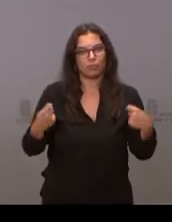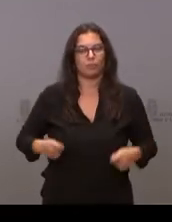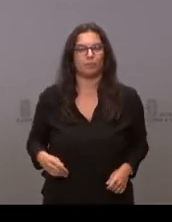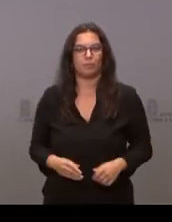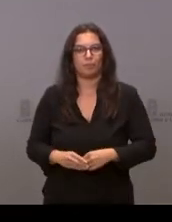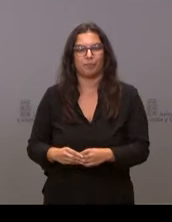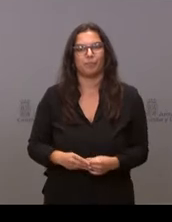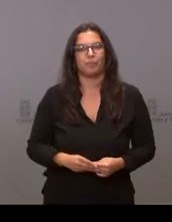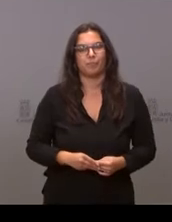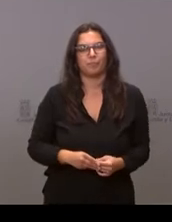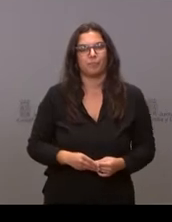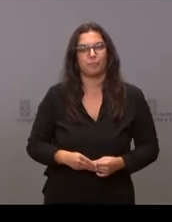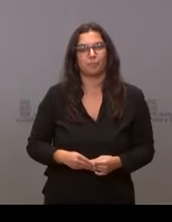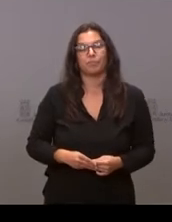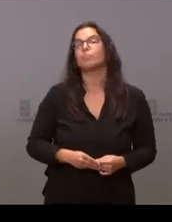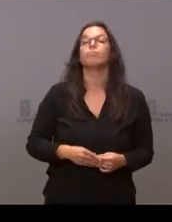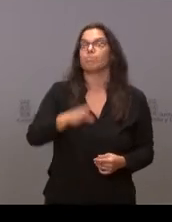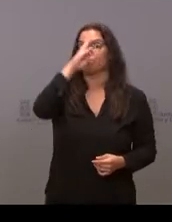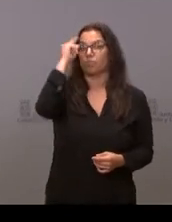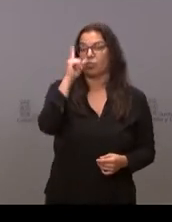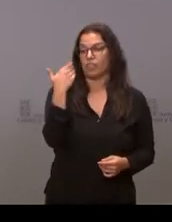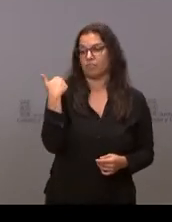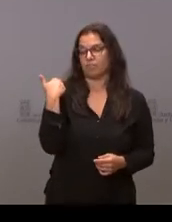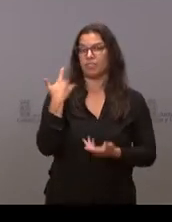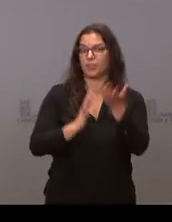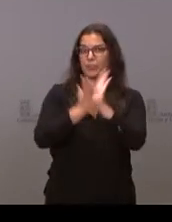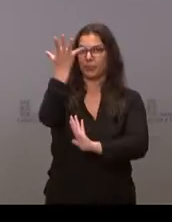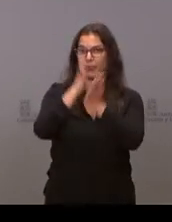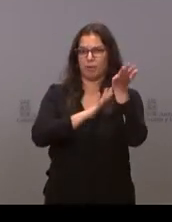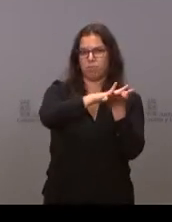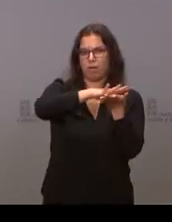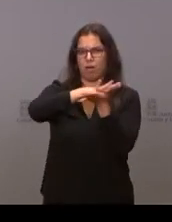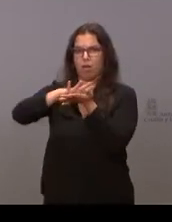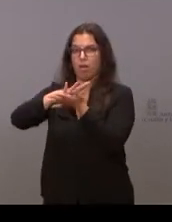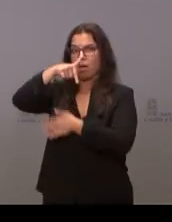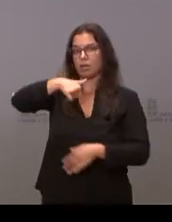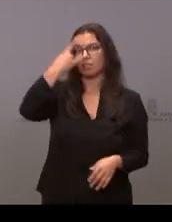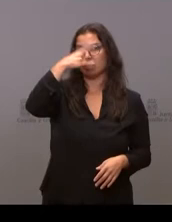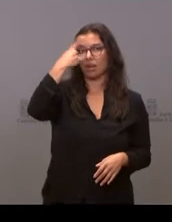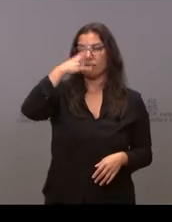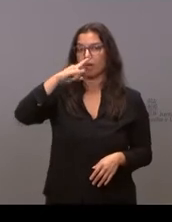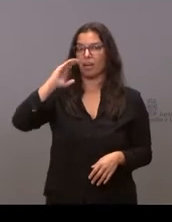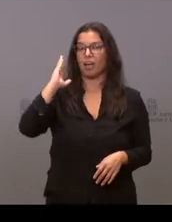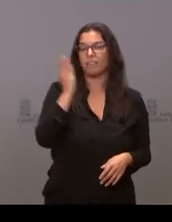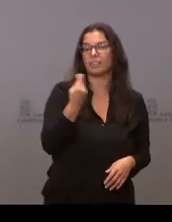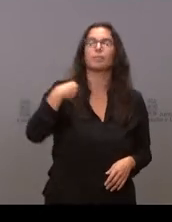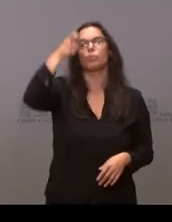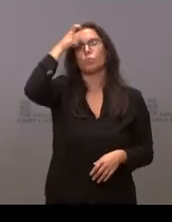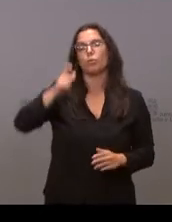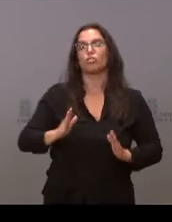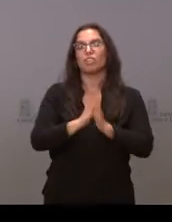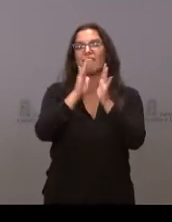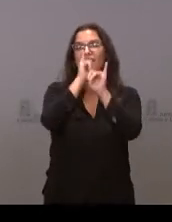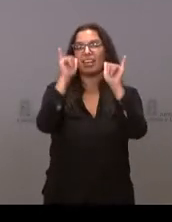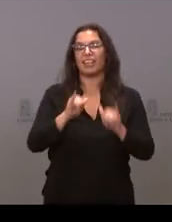No olvidemos tampoco los últimos incendios que han asolado nuestra comunidad. Aquí en Salamanca, el que ha afectado a San Felices de los Gallegos y en